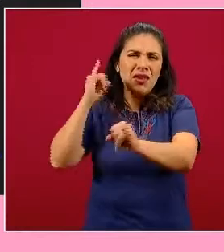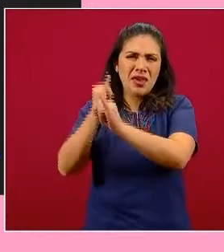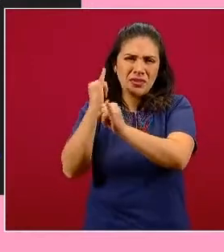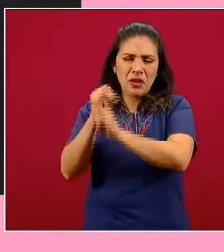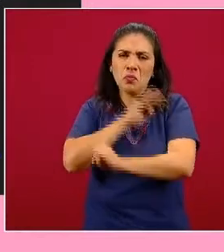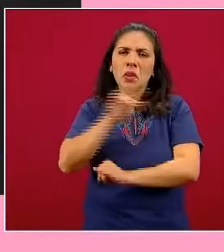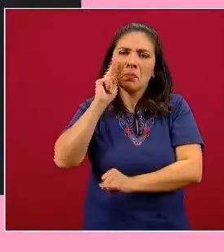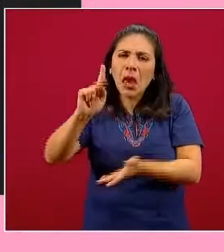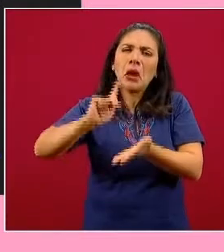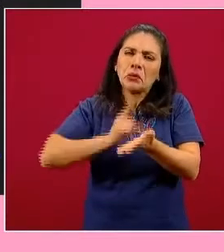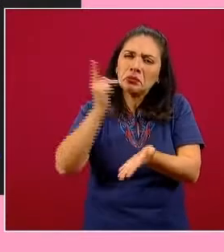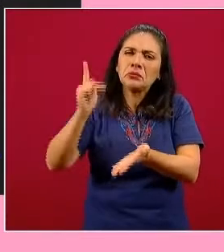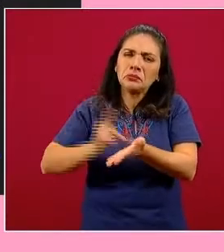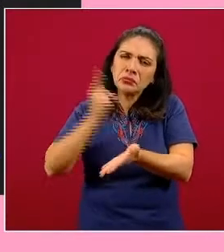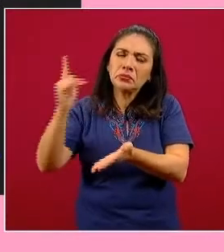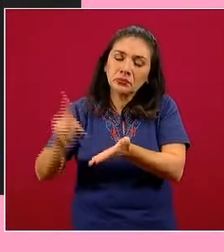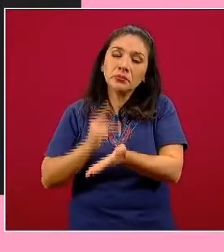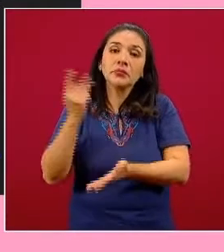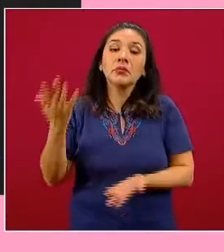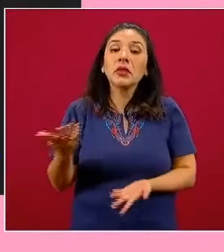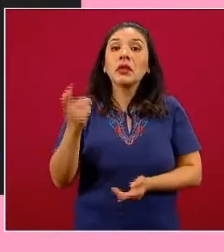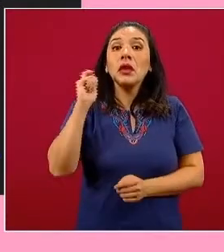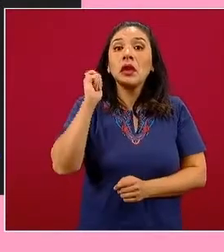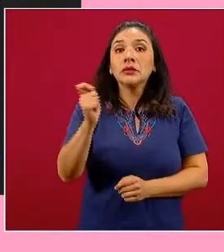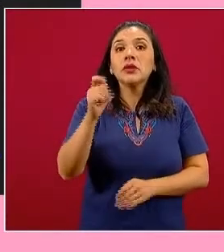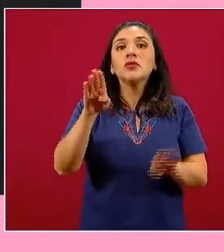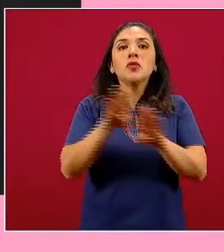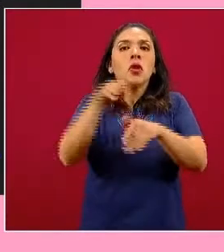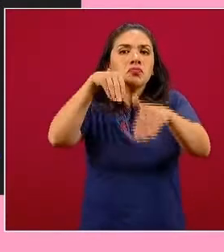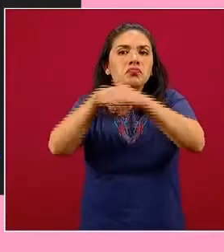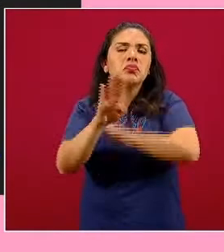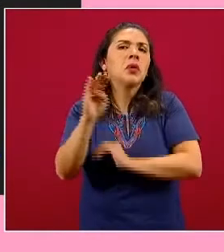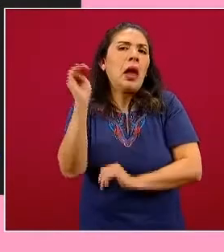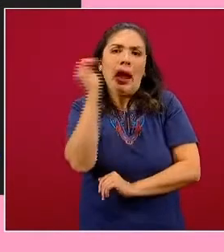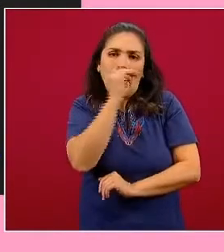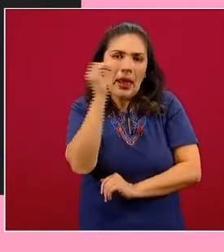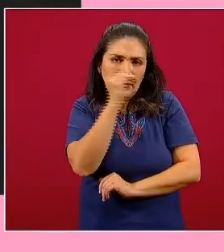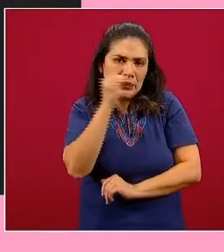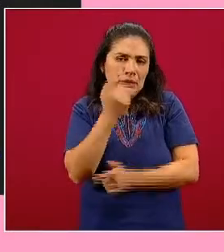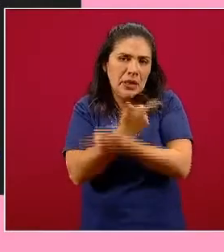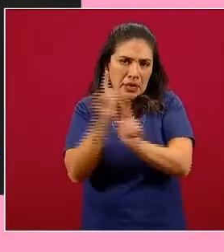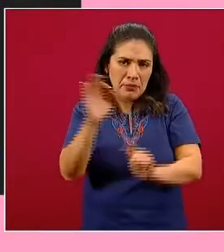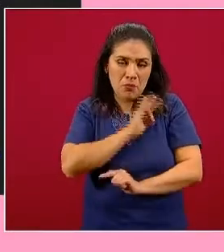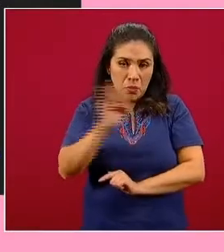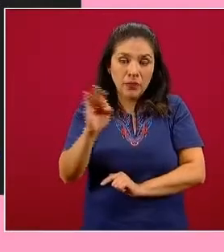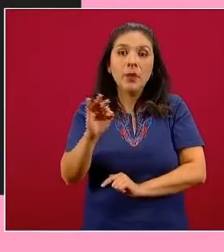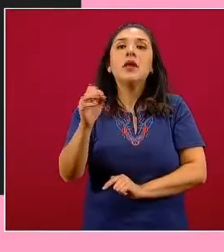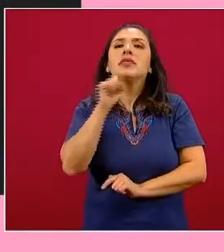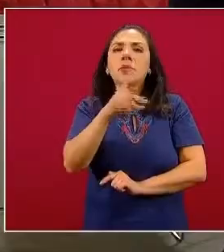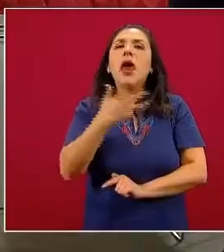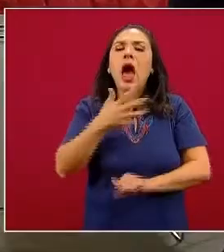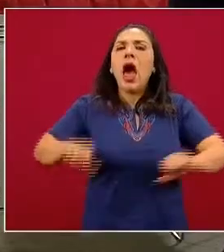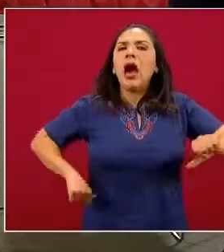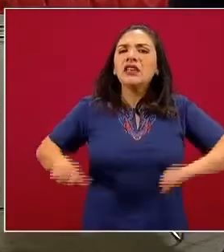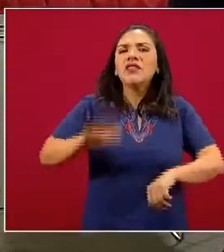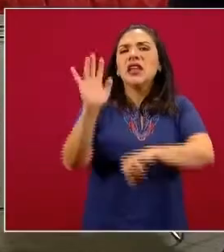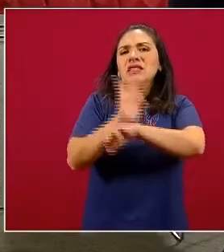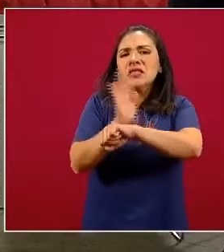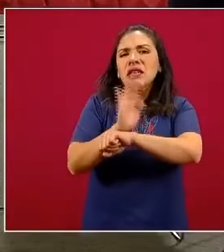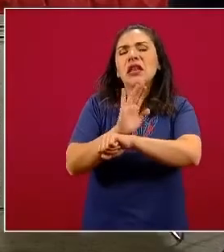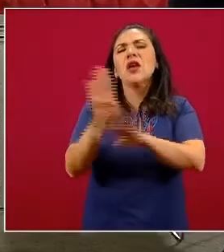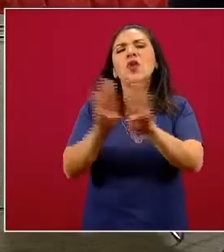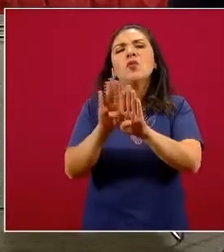Distancia y pues será entrada libre, cupo ilimitado. Tenemos también actividades de cine, como